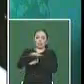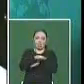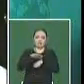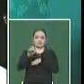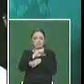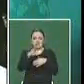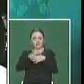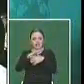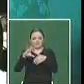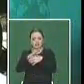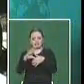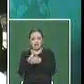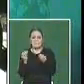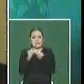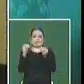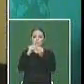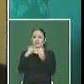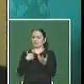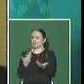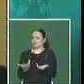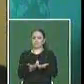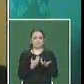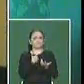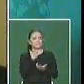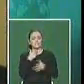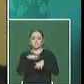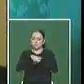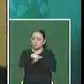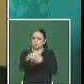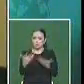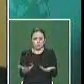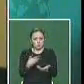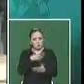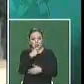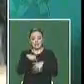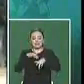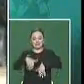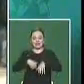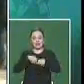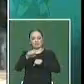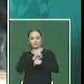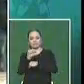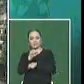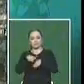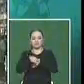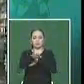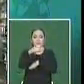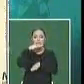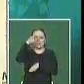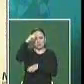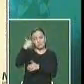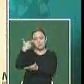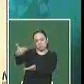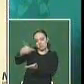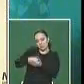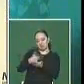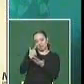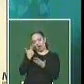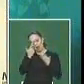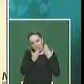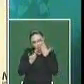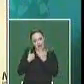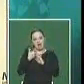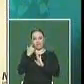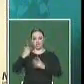taxis y más carros y ya no cabemos. La Secretaría de Movilidad de Medellín asegura que las propuestas son para escucharlas. Nosotros vamos a estudiar la